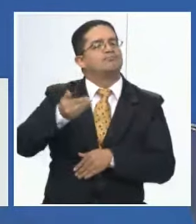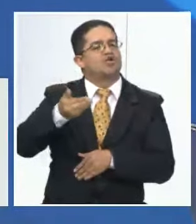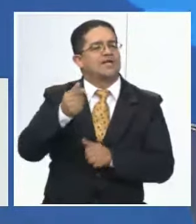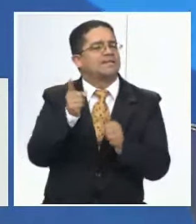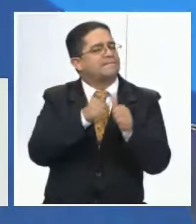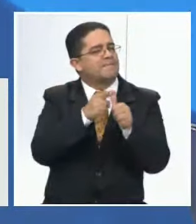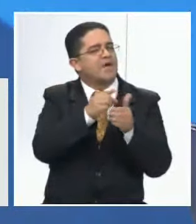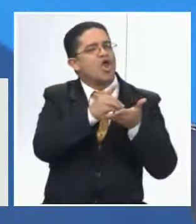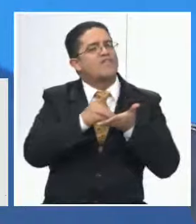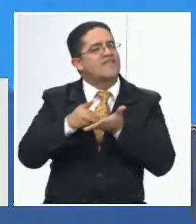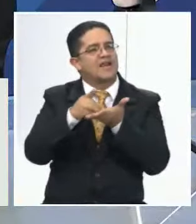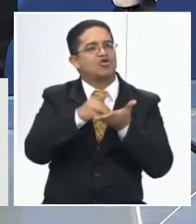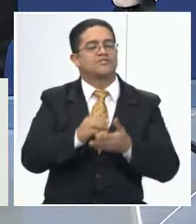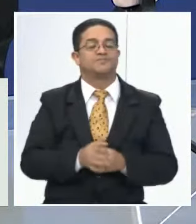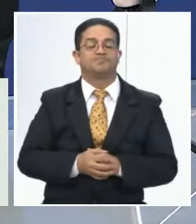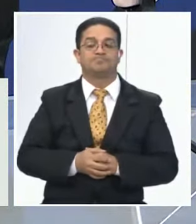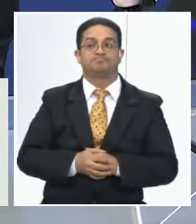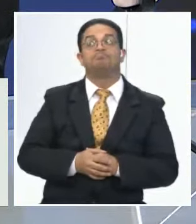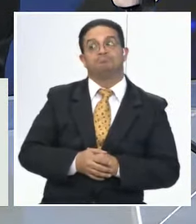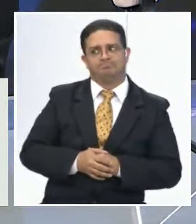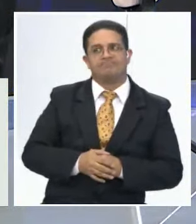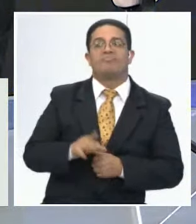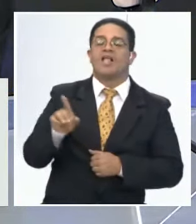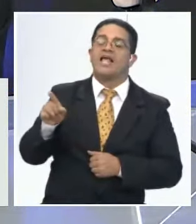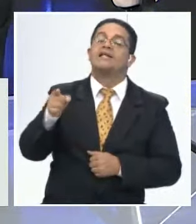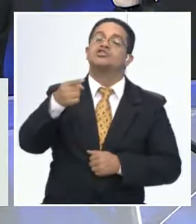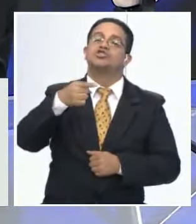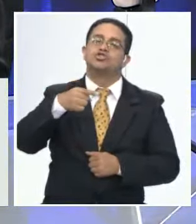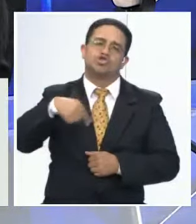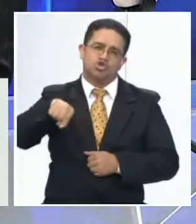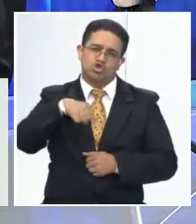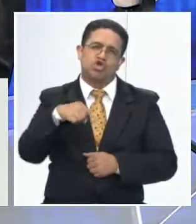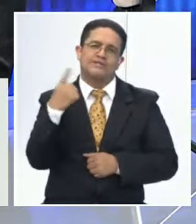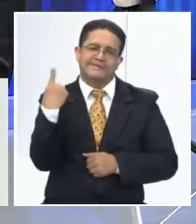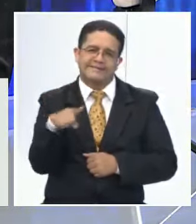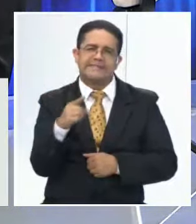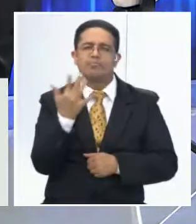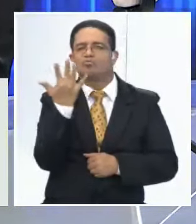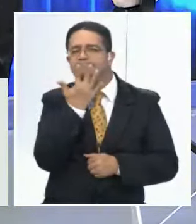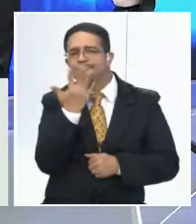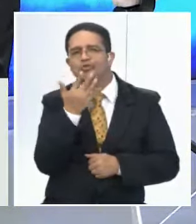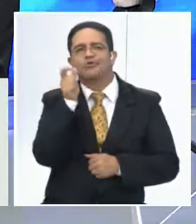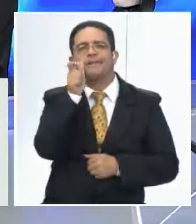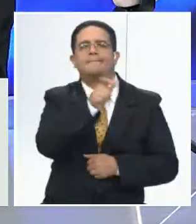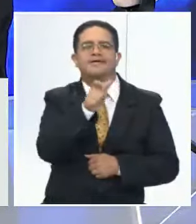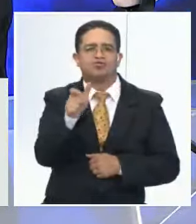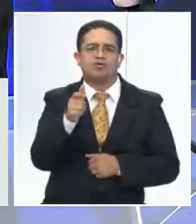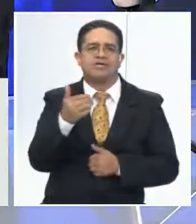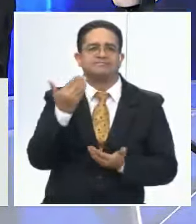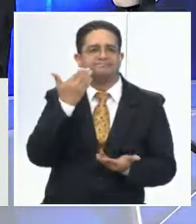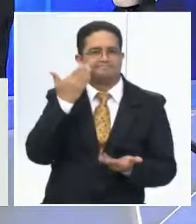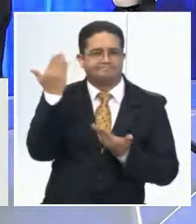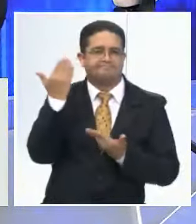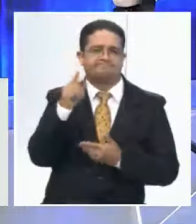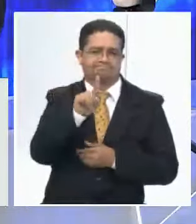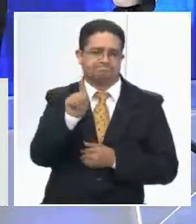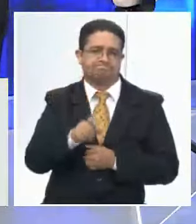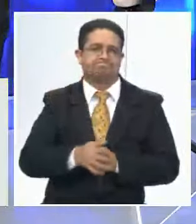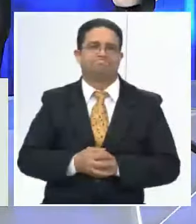diagnóstico. Nuestro equipo de producción salió a la calle y recogió, bueno, algunas inquietudes de la audiencia. Queremos compartirlas con usted.